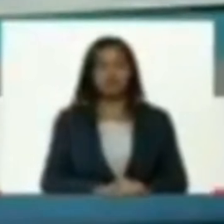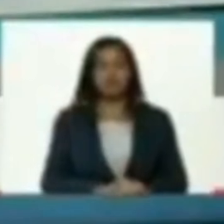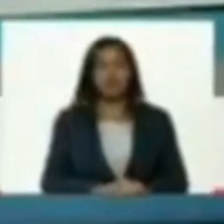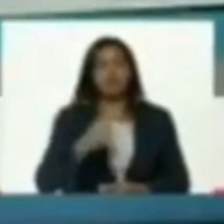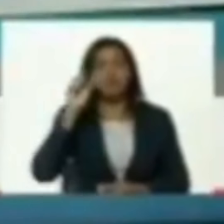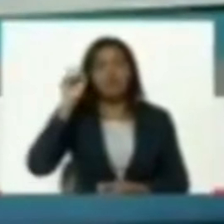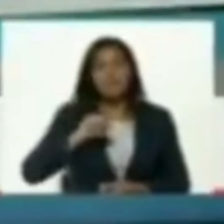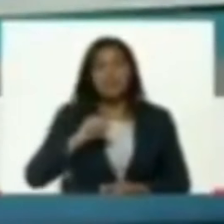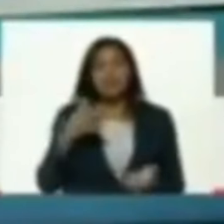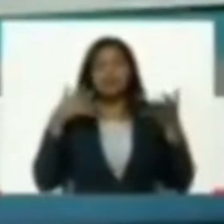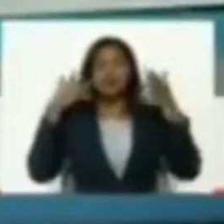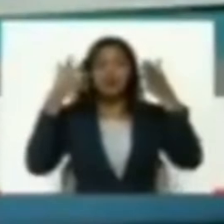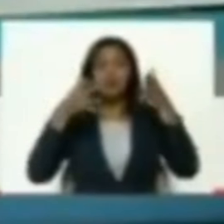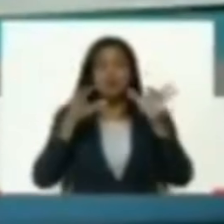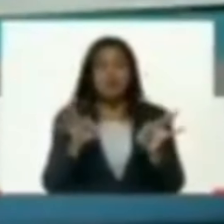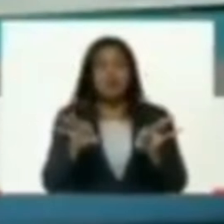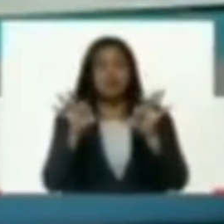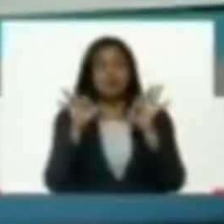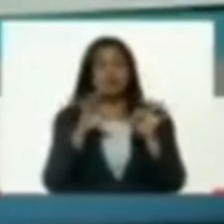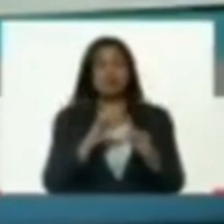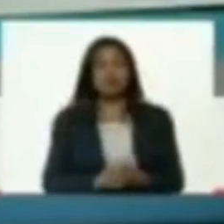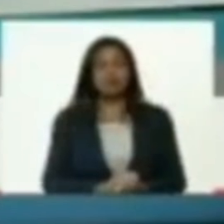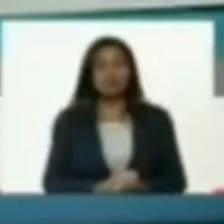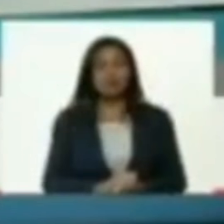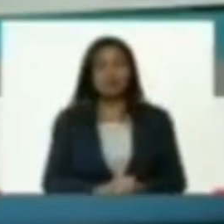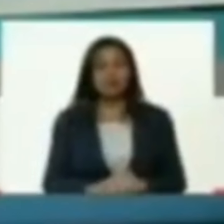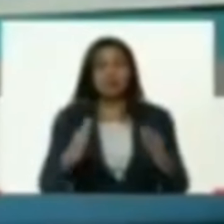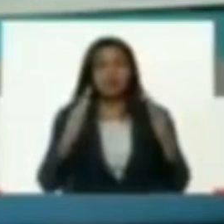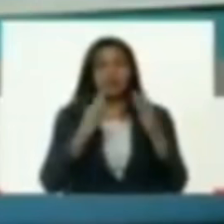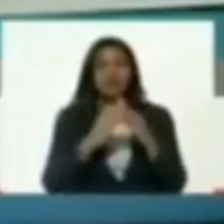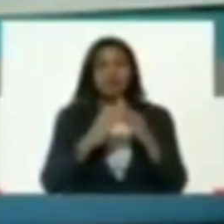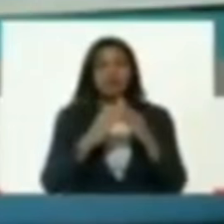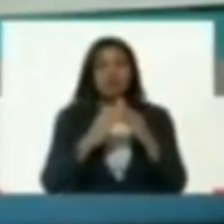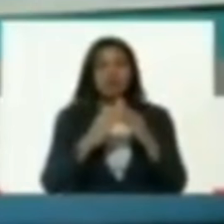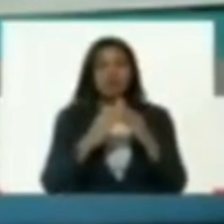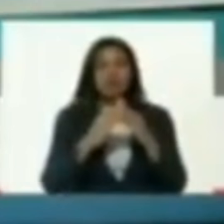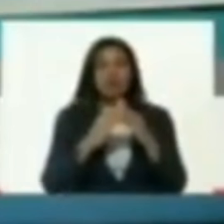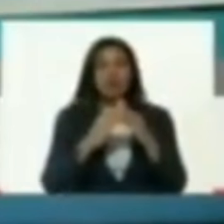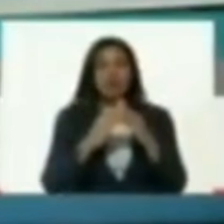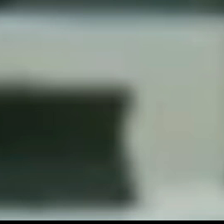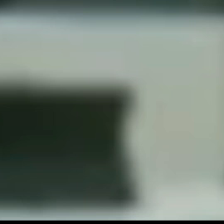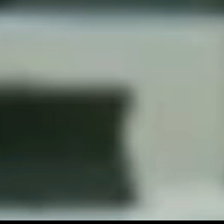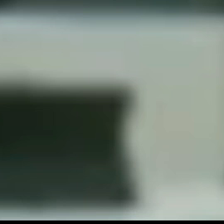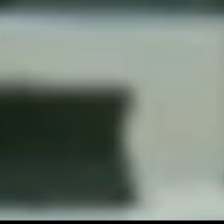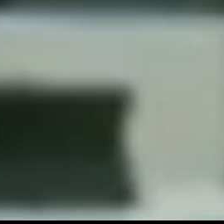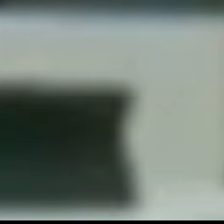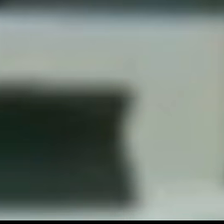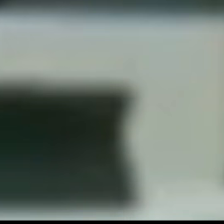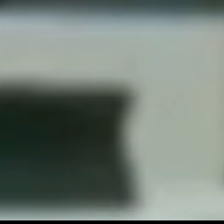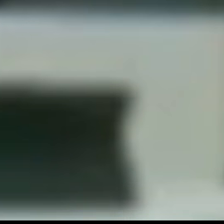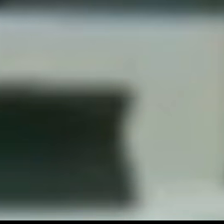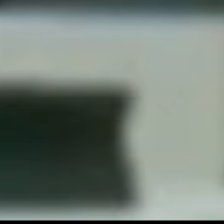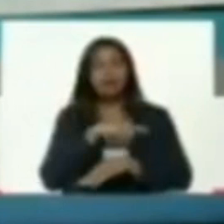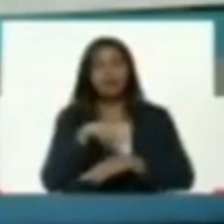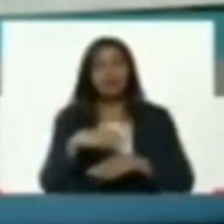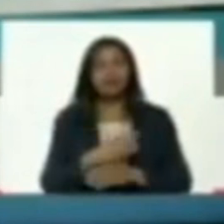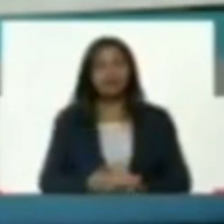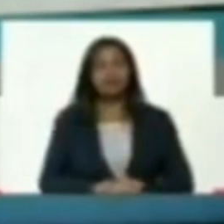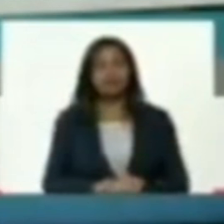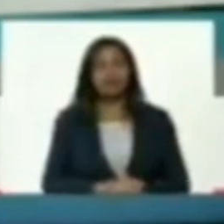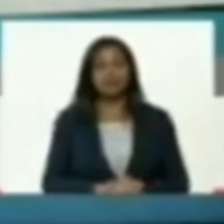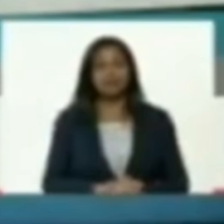y recomiendo muy especialmente Casa de Papel, cuarta temporada. Muy buena, Casa de